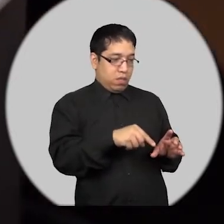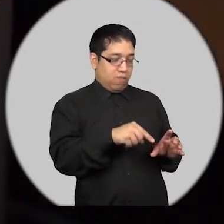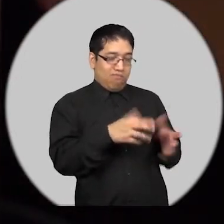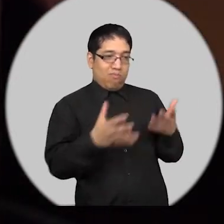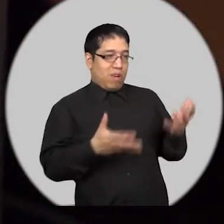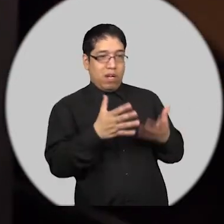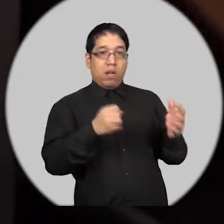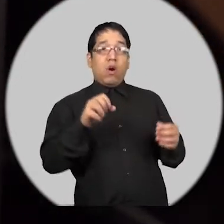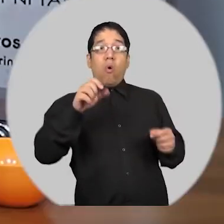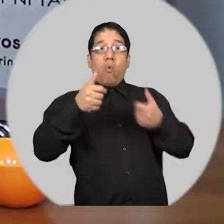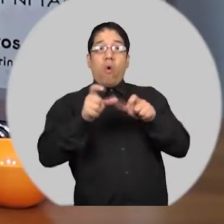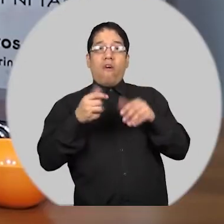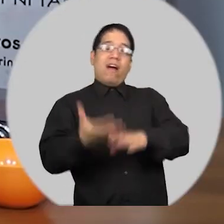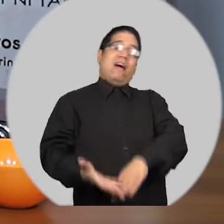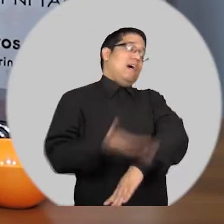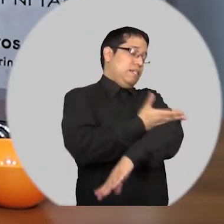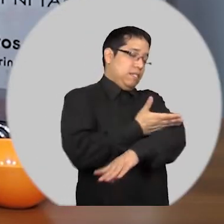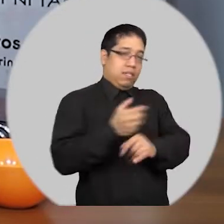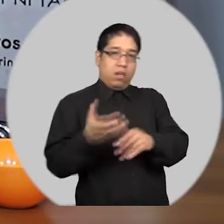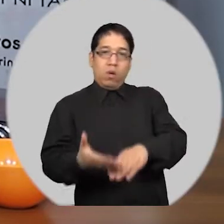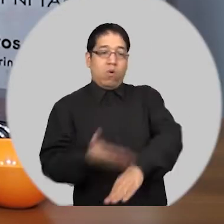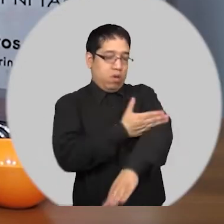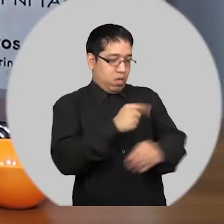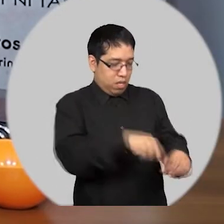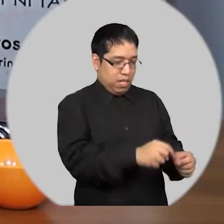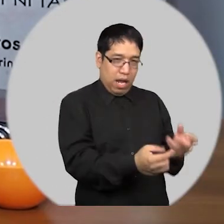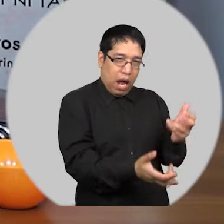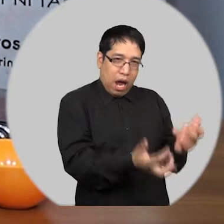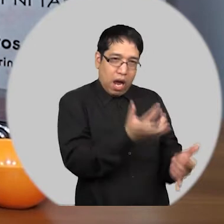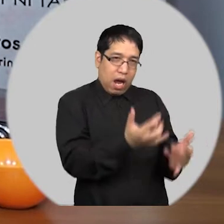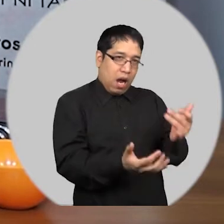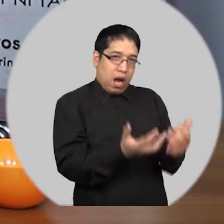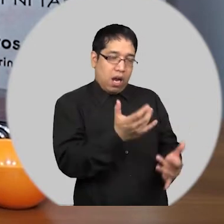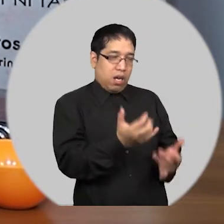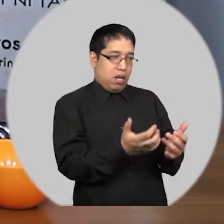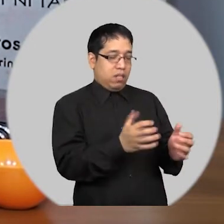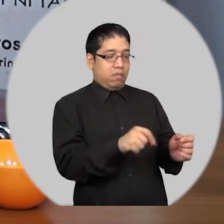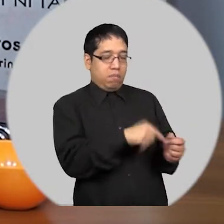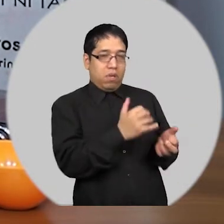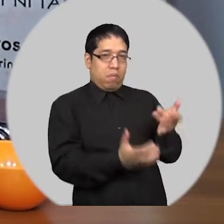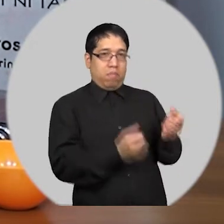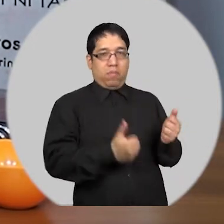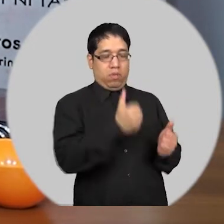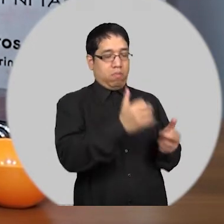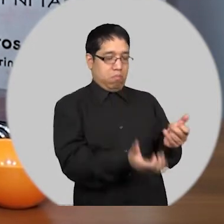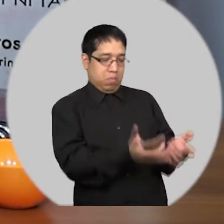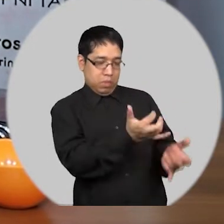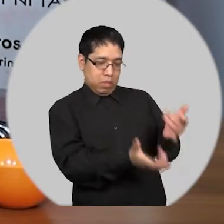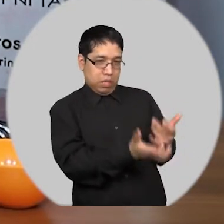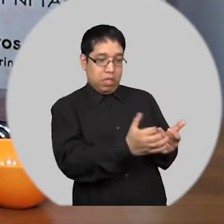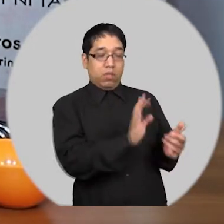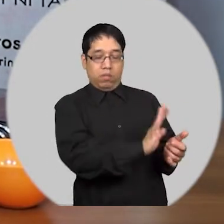ponerlo las yemas de huevo, esté un poquito caliente. Entonces lo que vamos a hacer